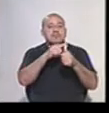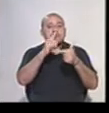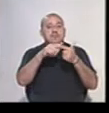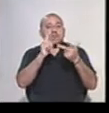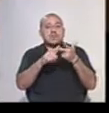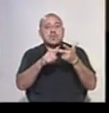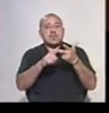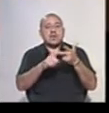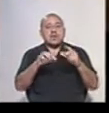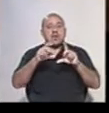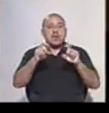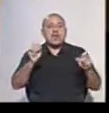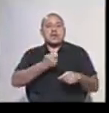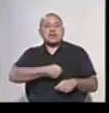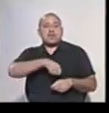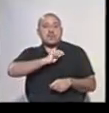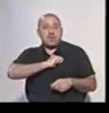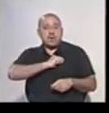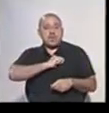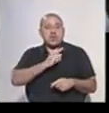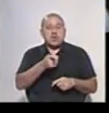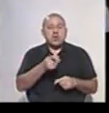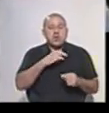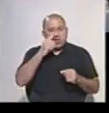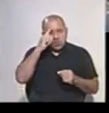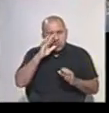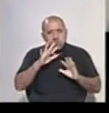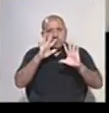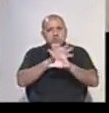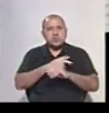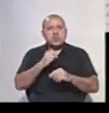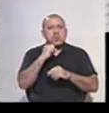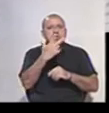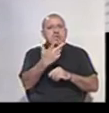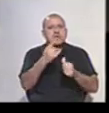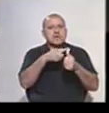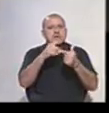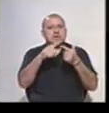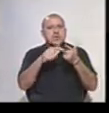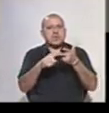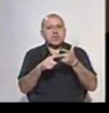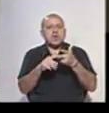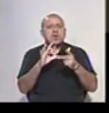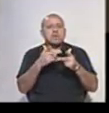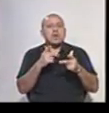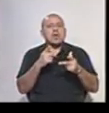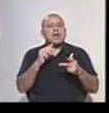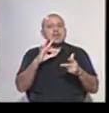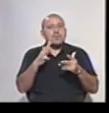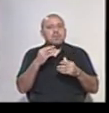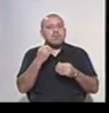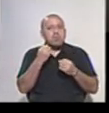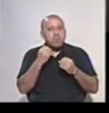carretera. En español es bastante más confuso porque 3 anuncios parece que uno tuviera indicios, ¿no?, para un crimen, pero es por un crimen y